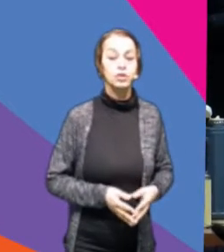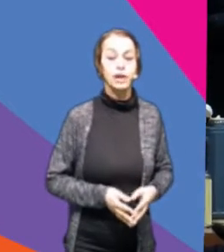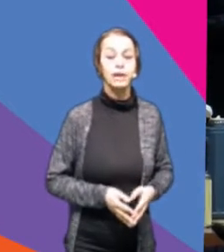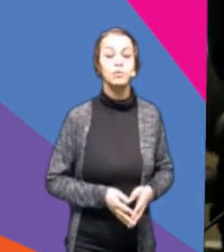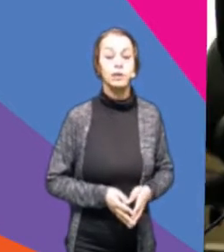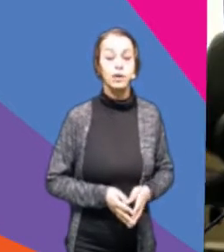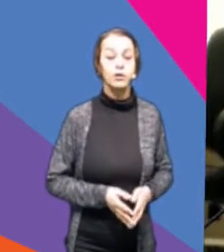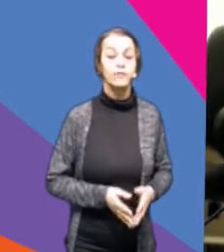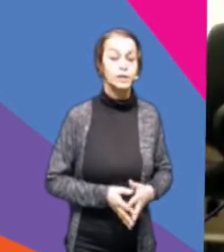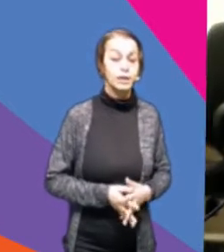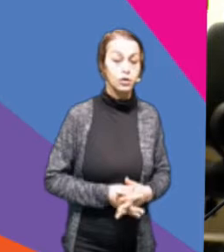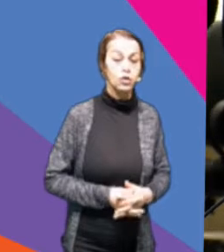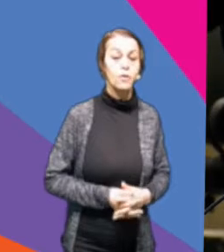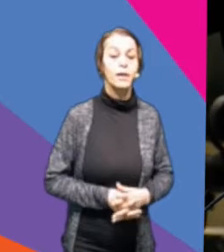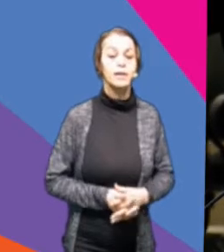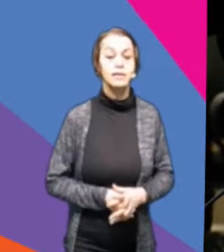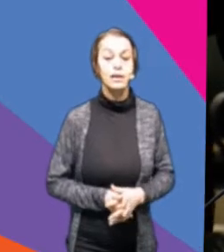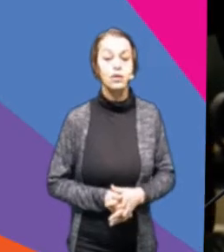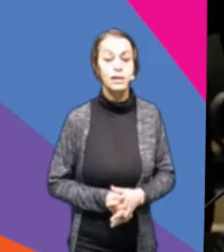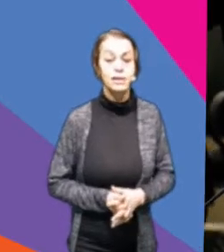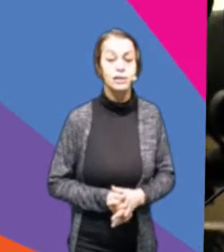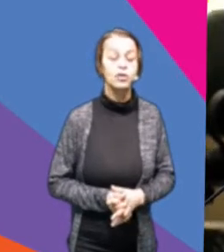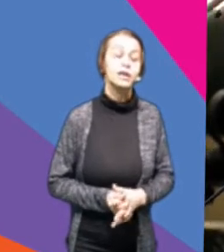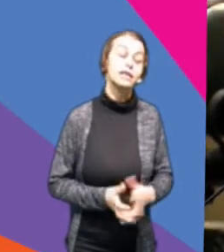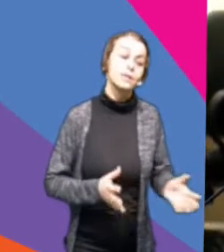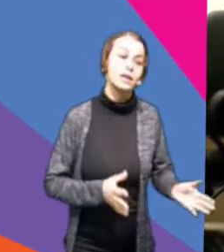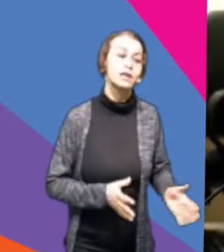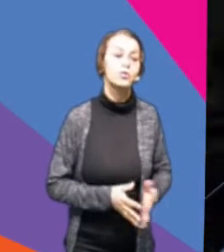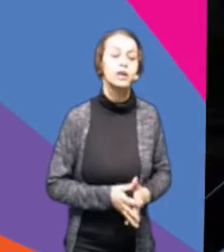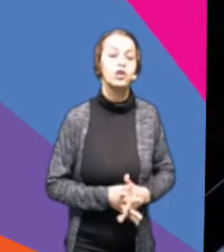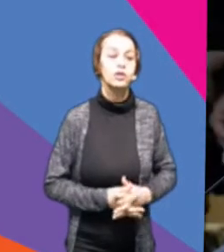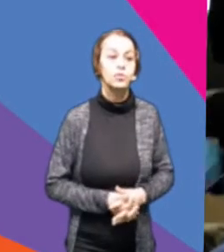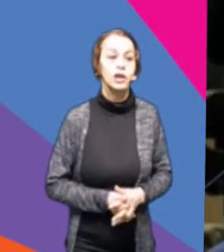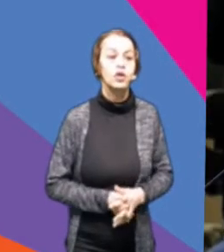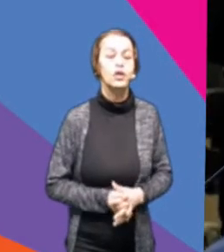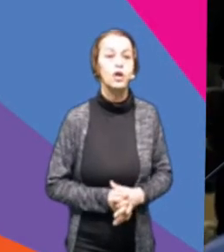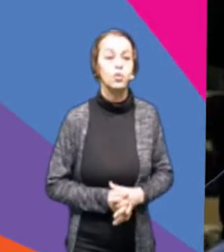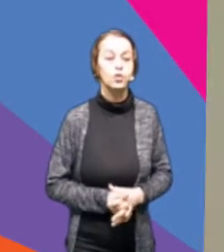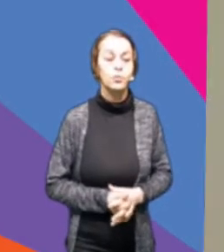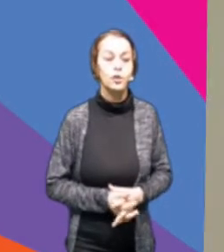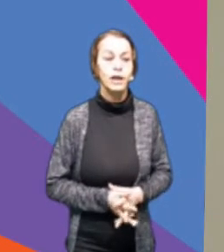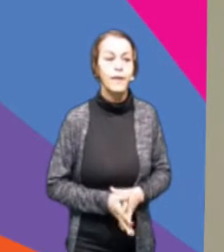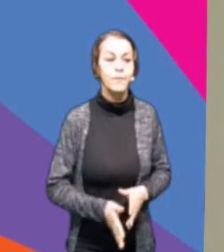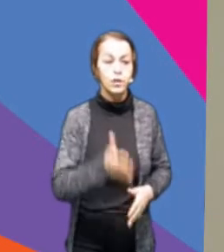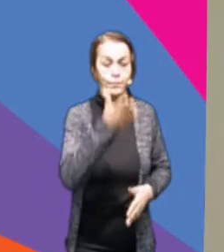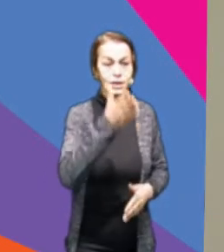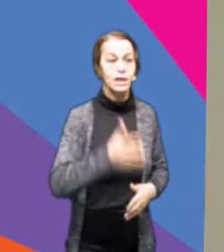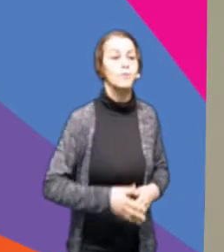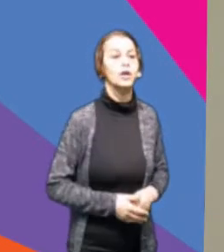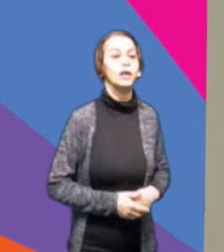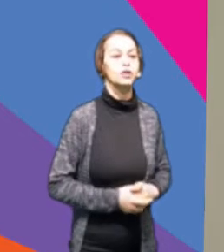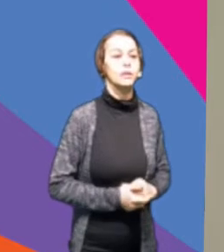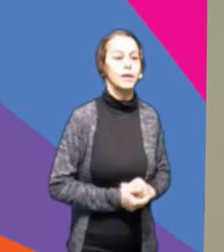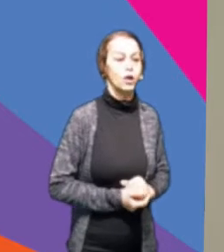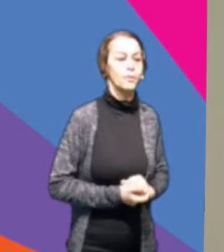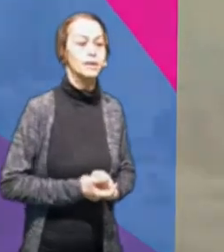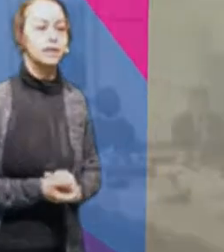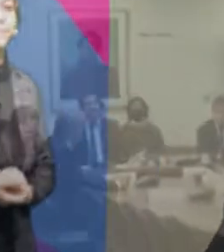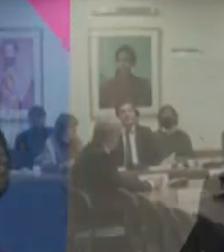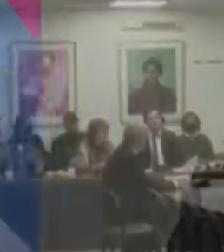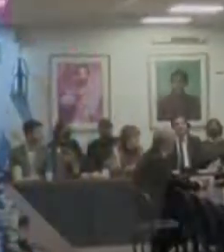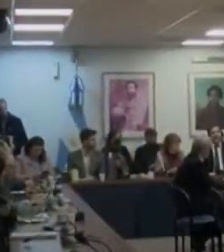el diputado del Frente de Todos, Marcelo Caseto, y también estuvieron los diputados de Juntos por el Cambio. Tenemos la nota para